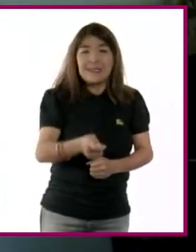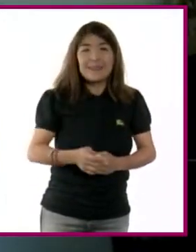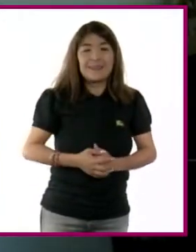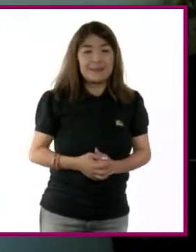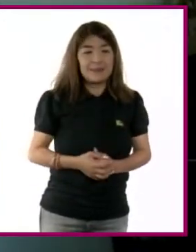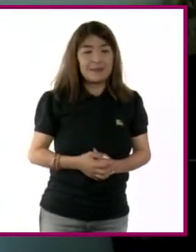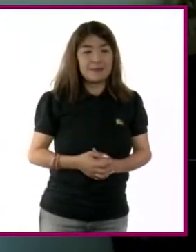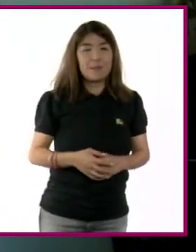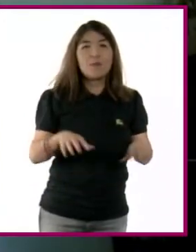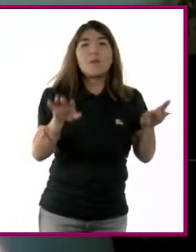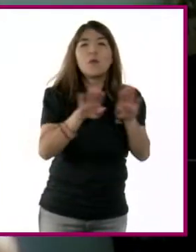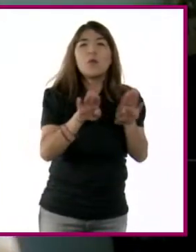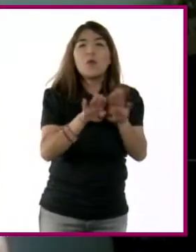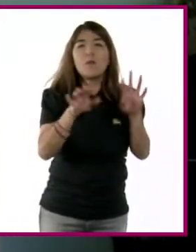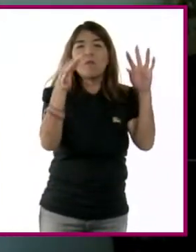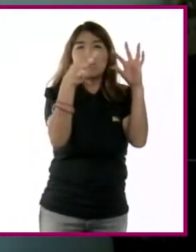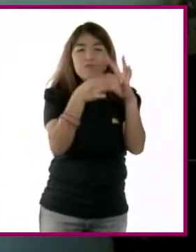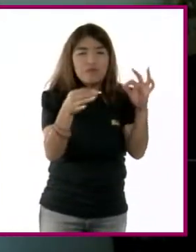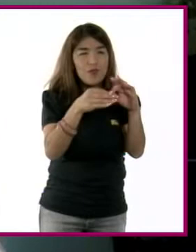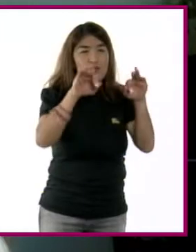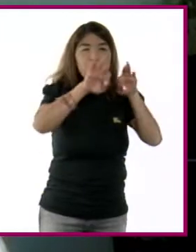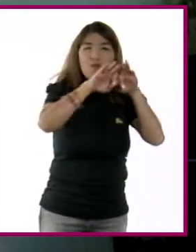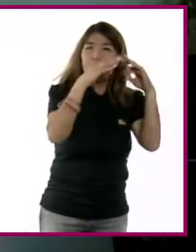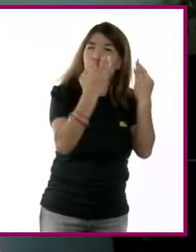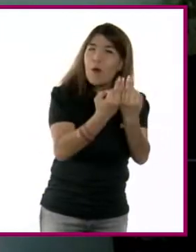es estructurar y argumentar